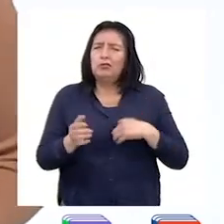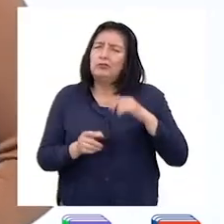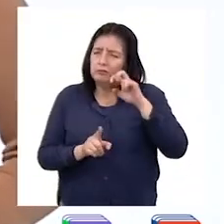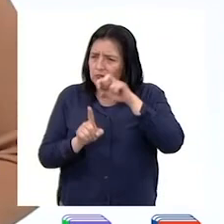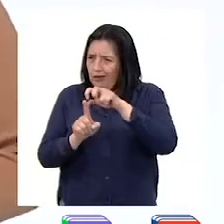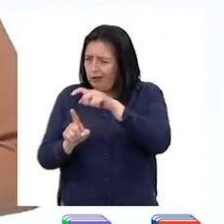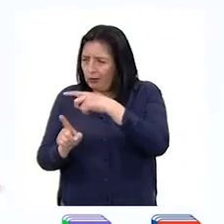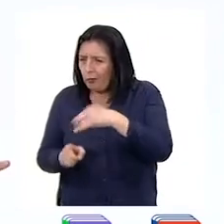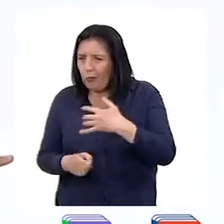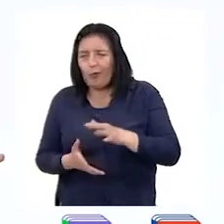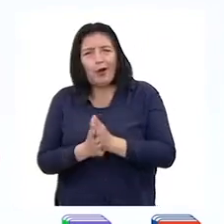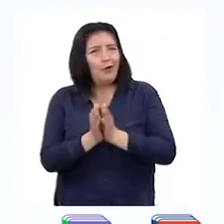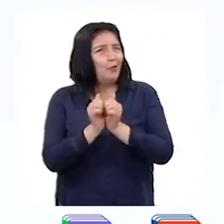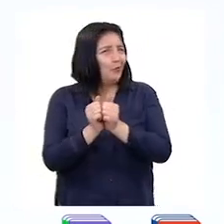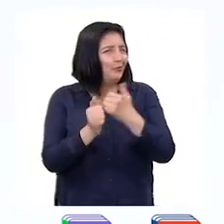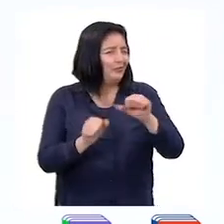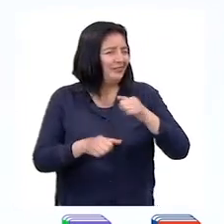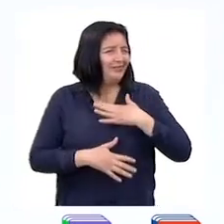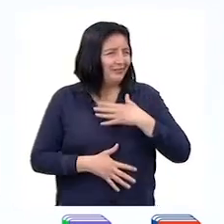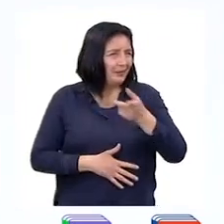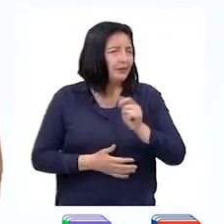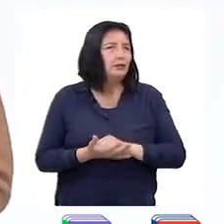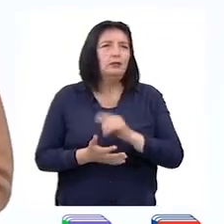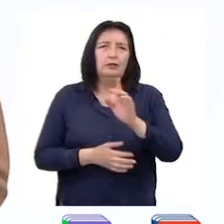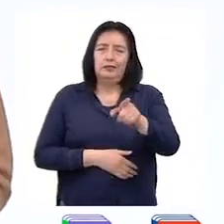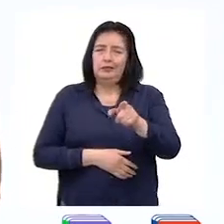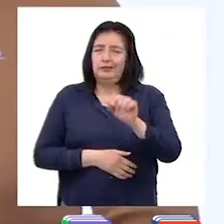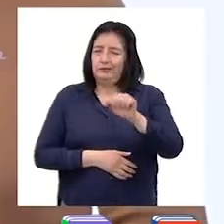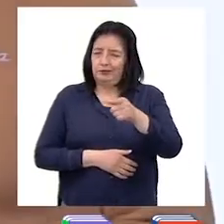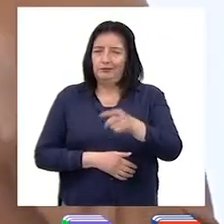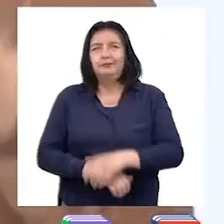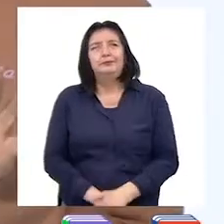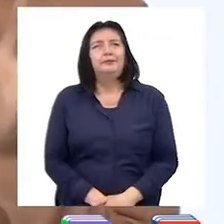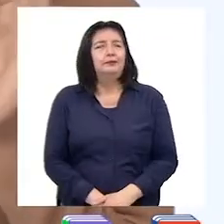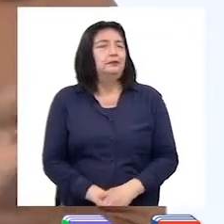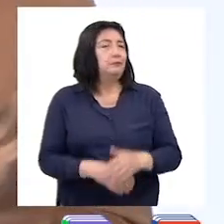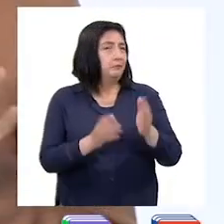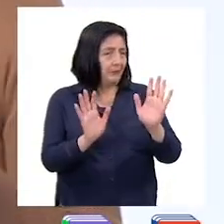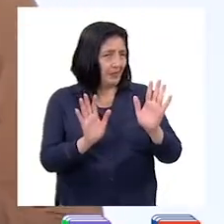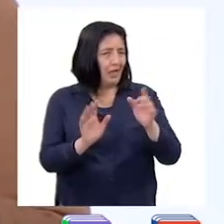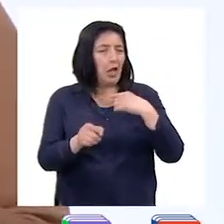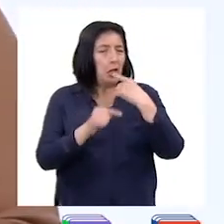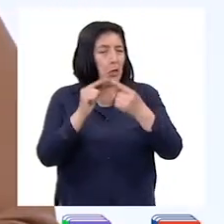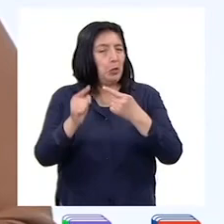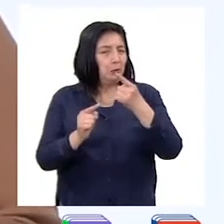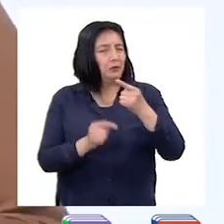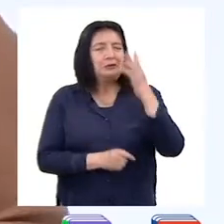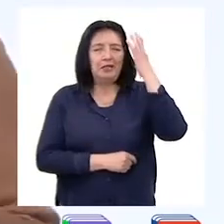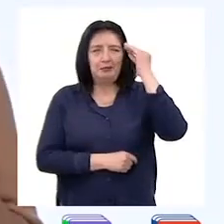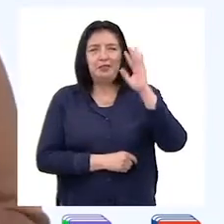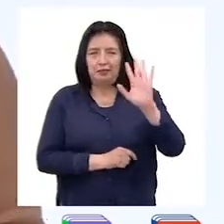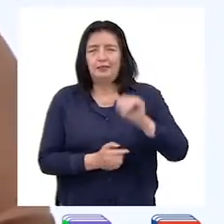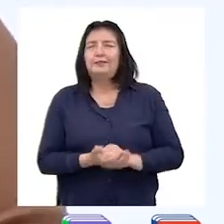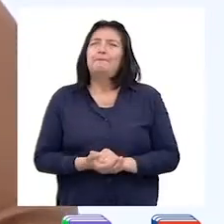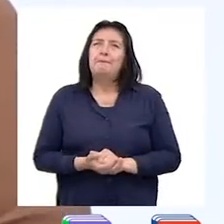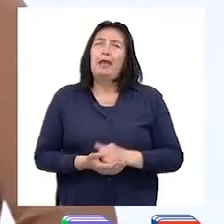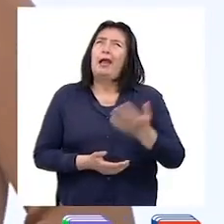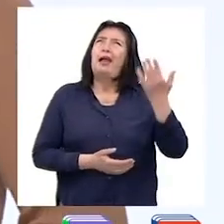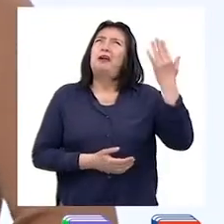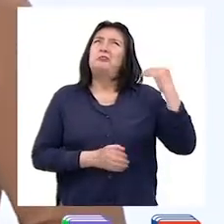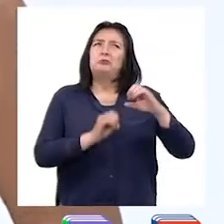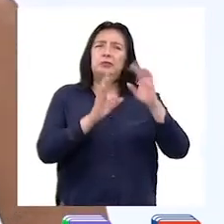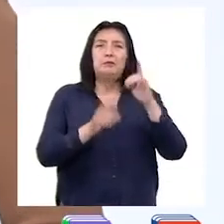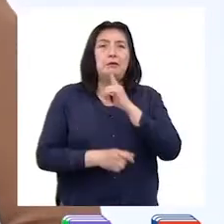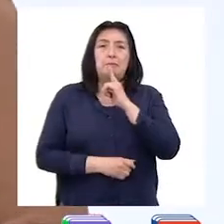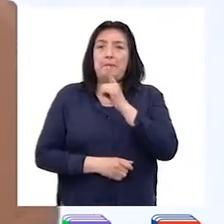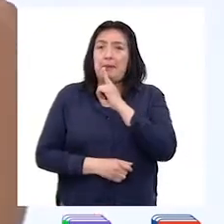y juntos será una aventura muy divertida y que los va a sorprender. ¡Yay! Déjenme contarles una anécdota. Justo hace unos días mi padre